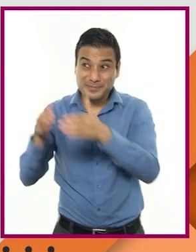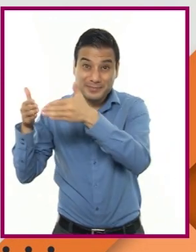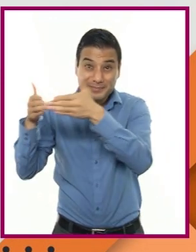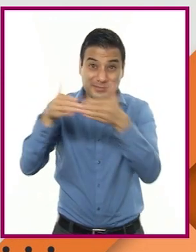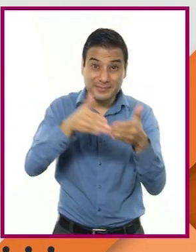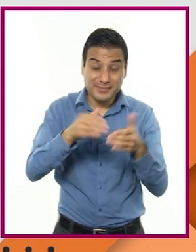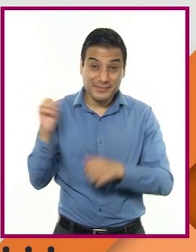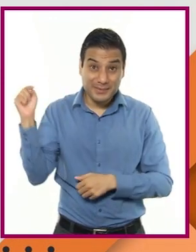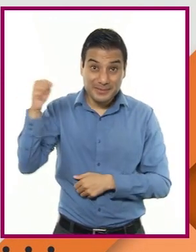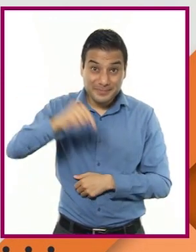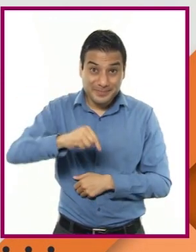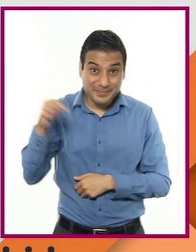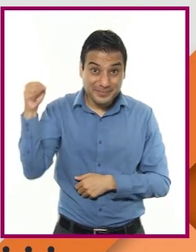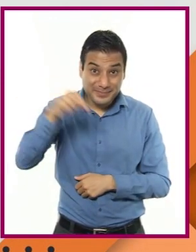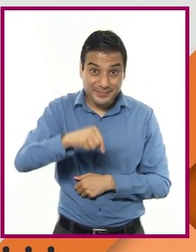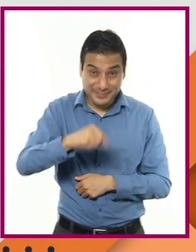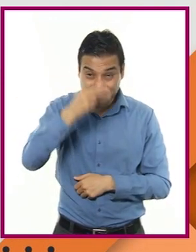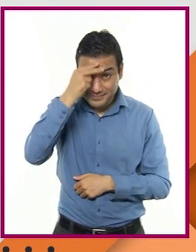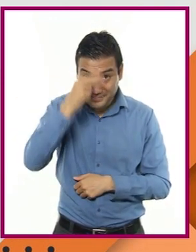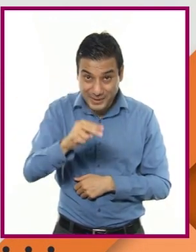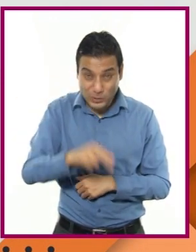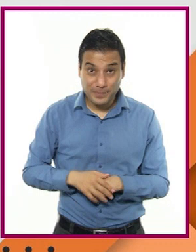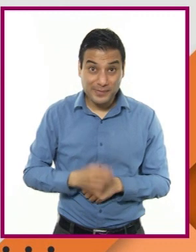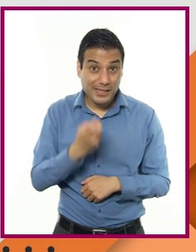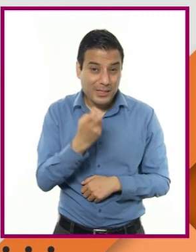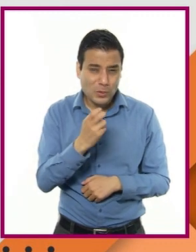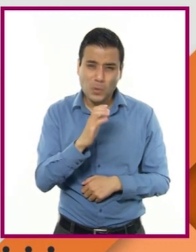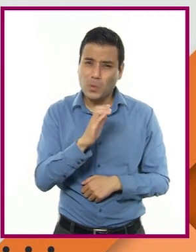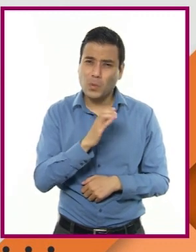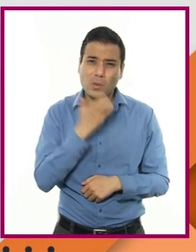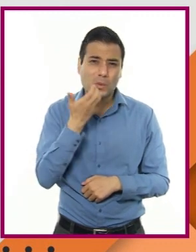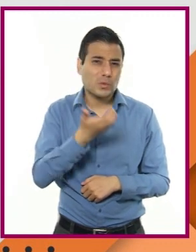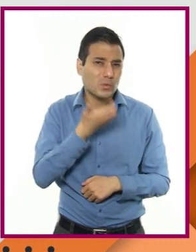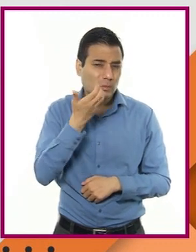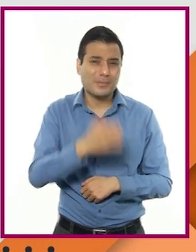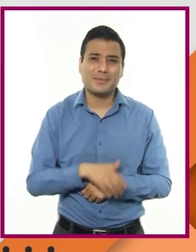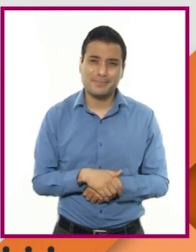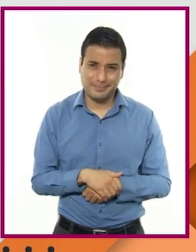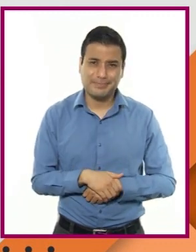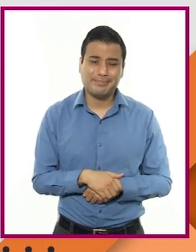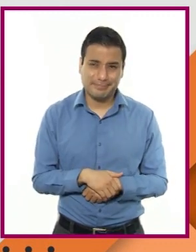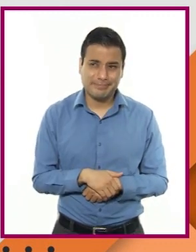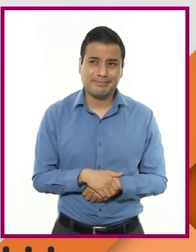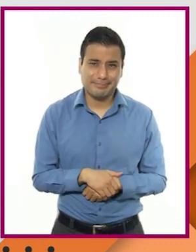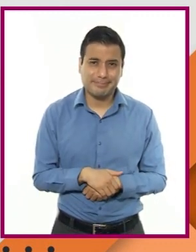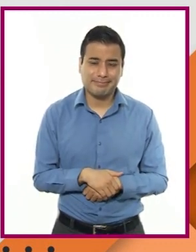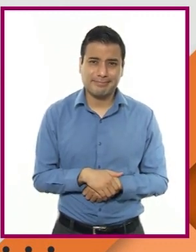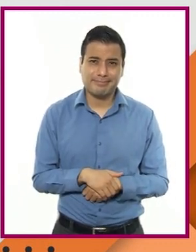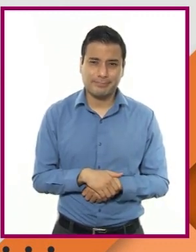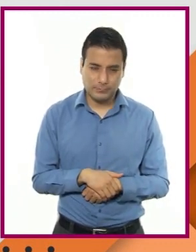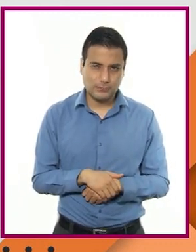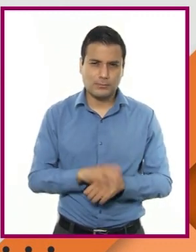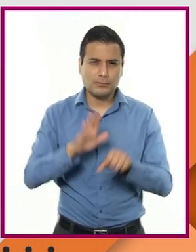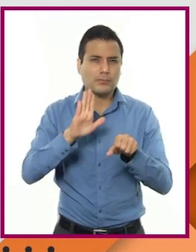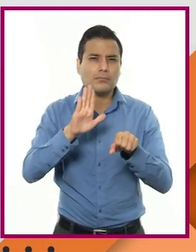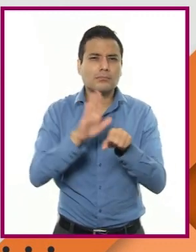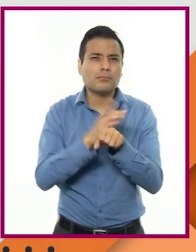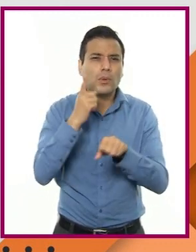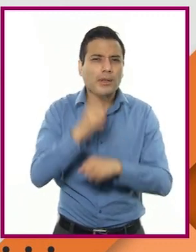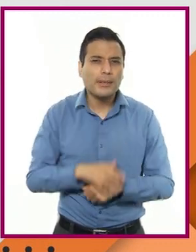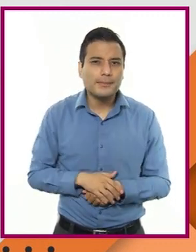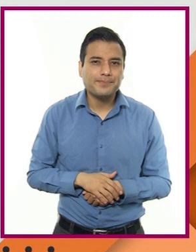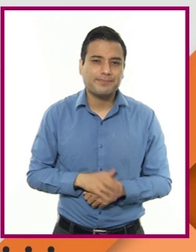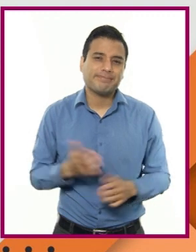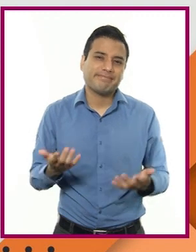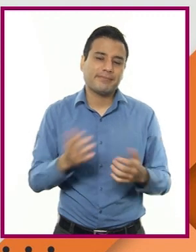de esclavos de origen africano formó parte de un sistema de esclavitud más amplio, basado en el racismo y el